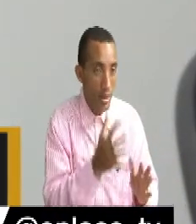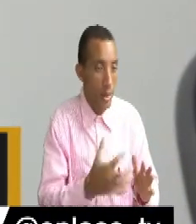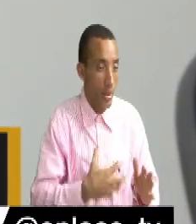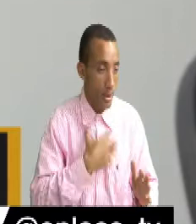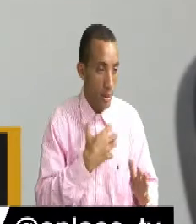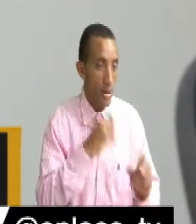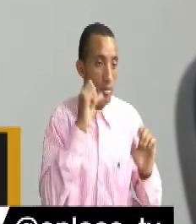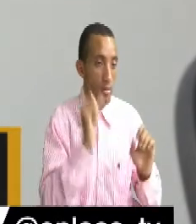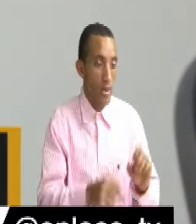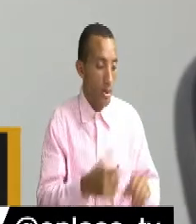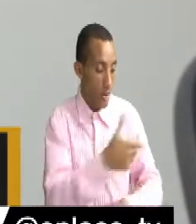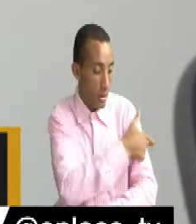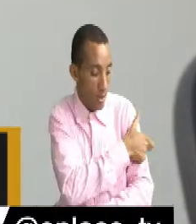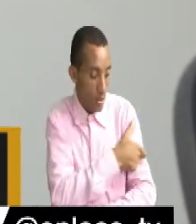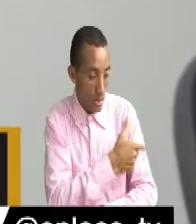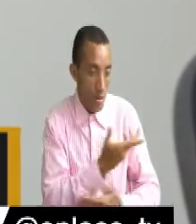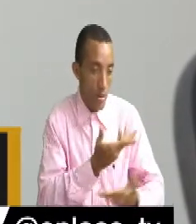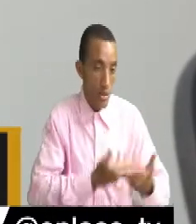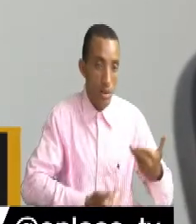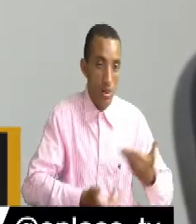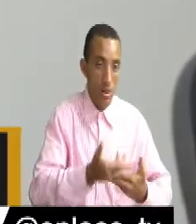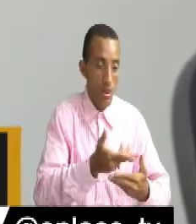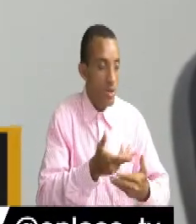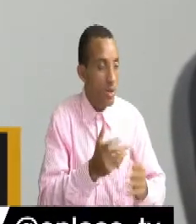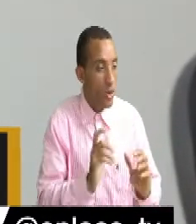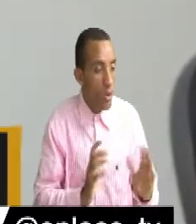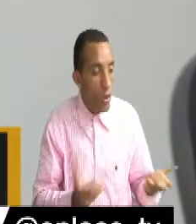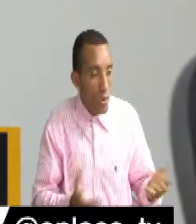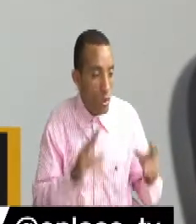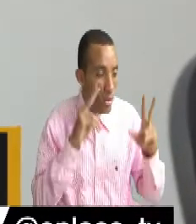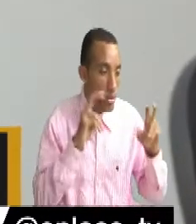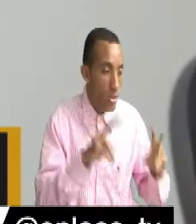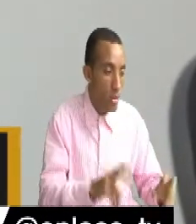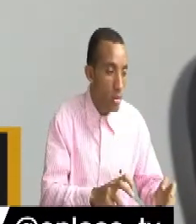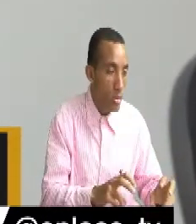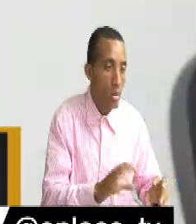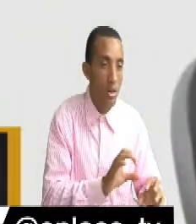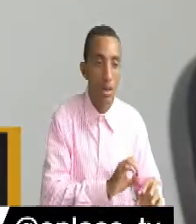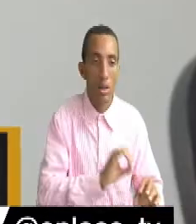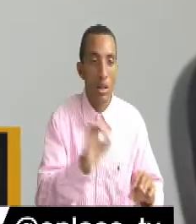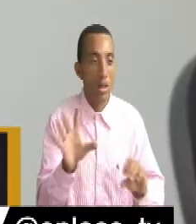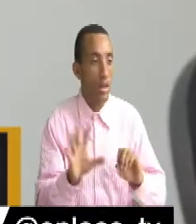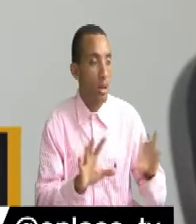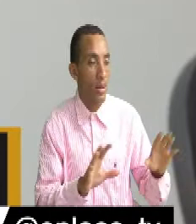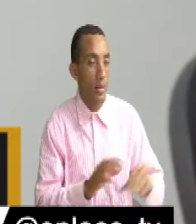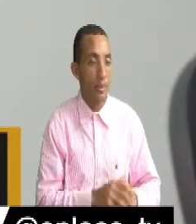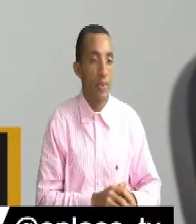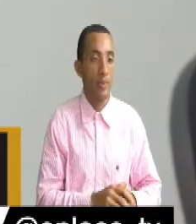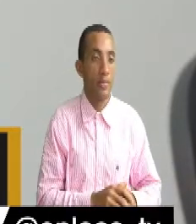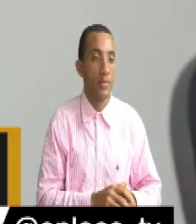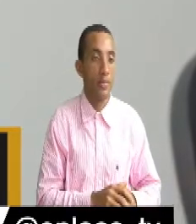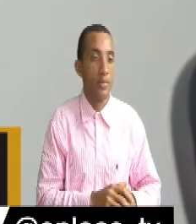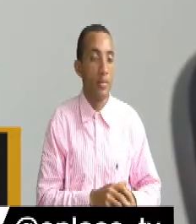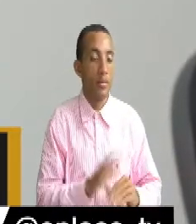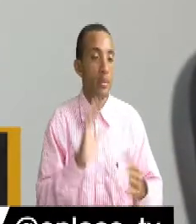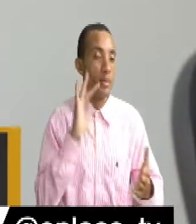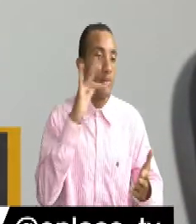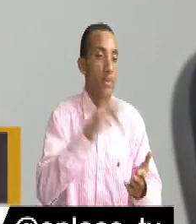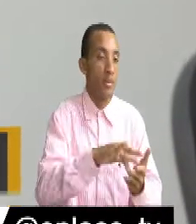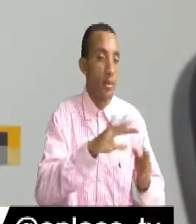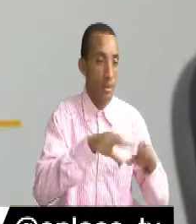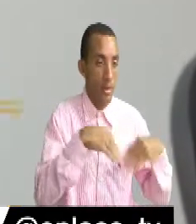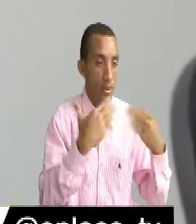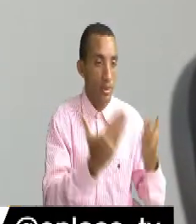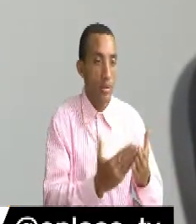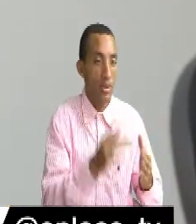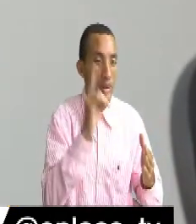entraremos al comité de convivencia y empezar a hacer las investigaciones y los traslados de que haya lugar. Verifiqué en la institución educativa y tampoco hay una queja